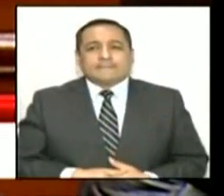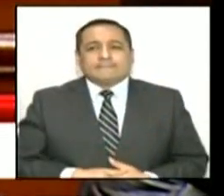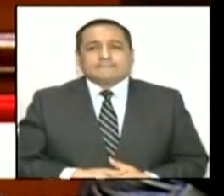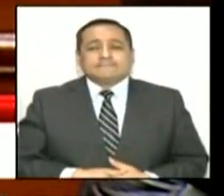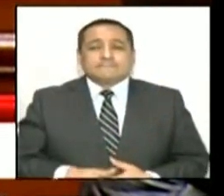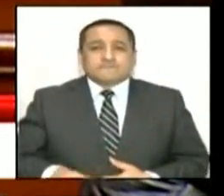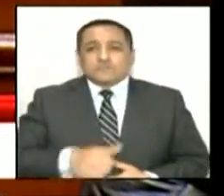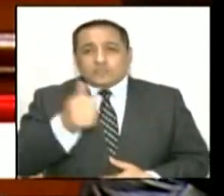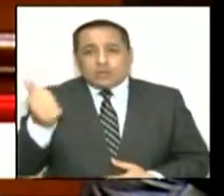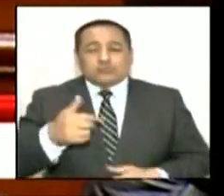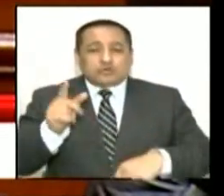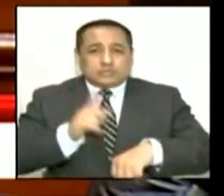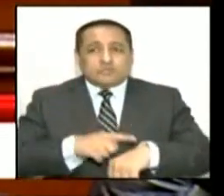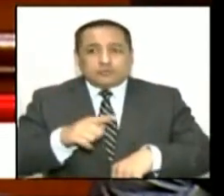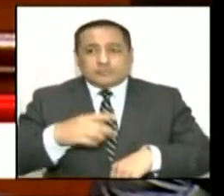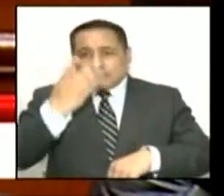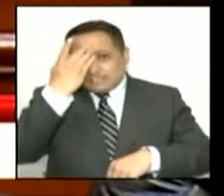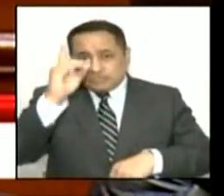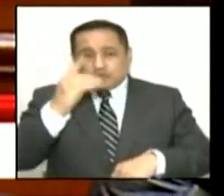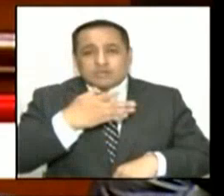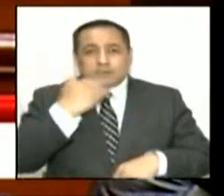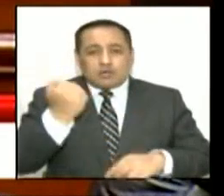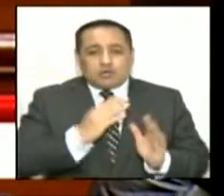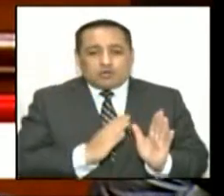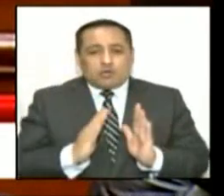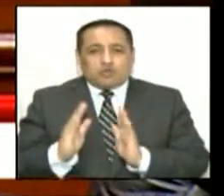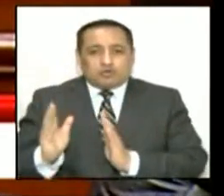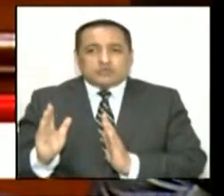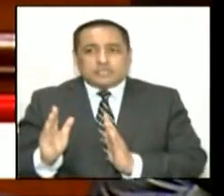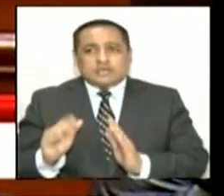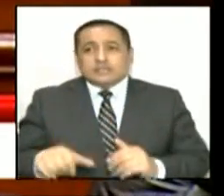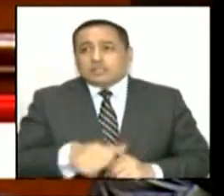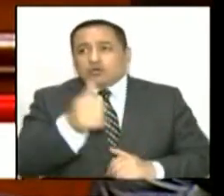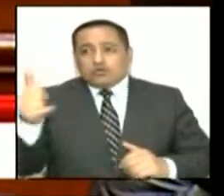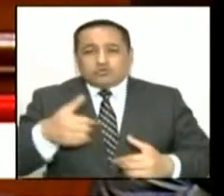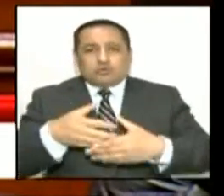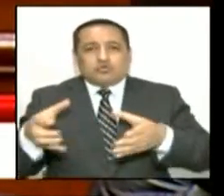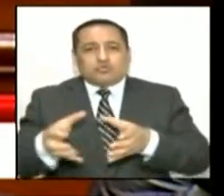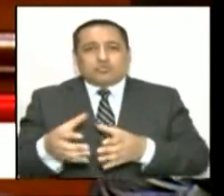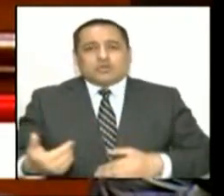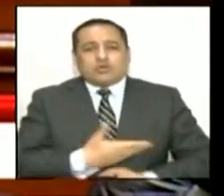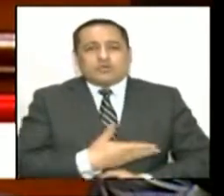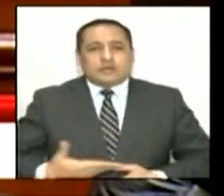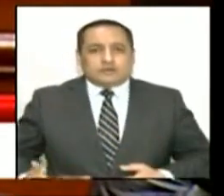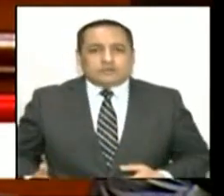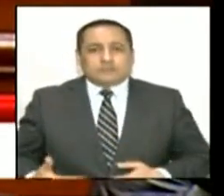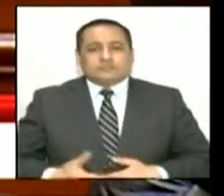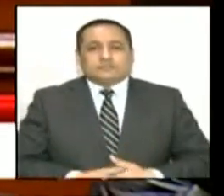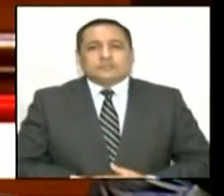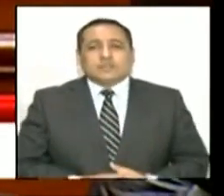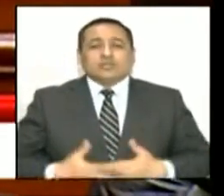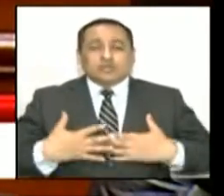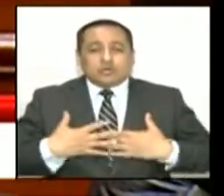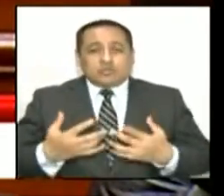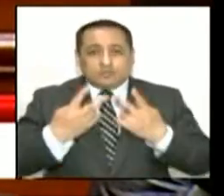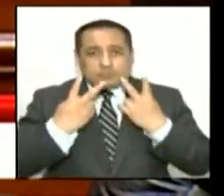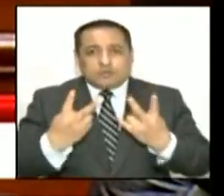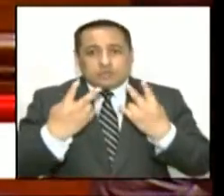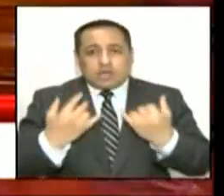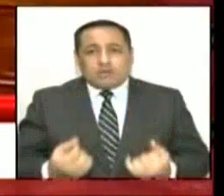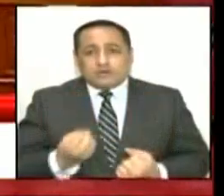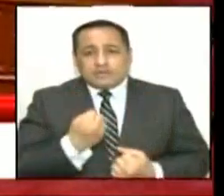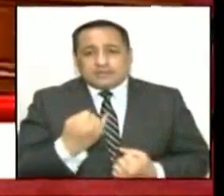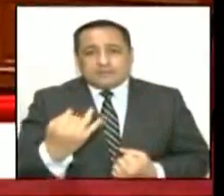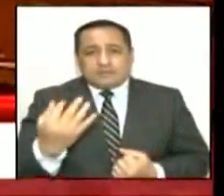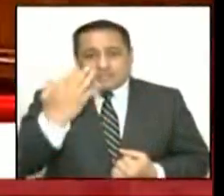otros momentos habrá que tomar decisiones de otro orden, desde otro poder del Estado. Lo que hemos visto durante estos